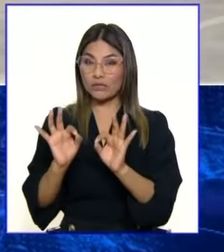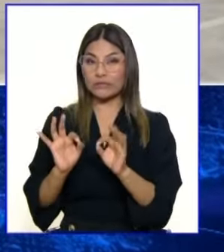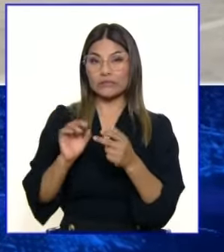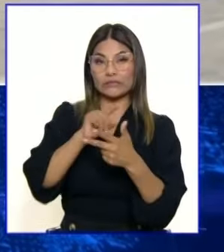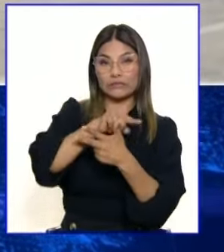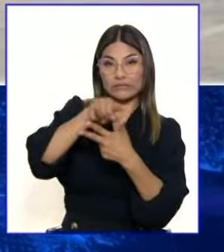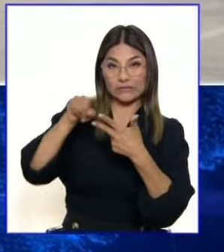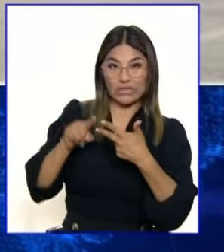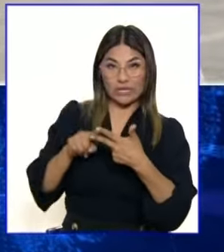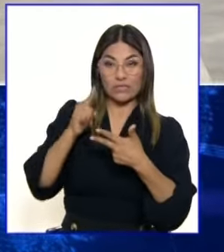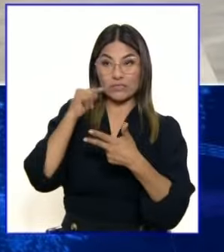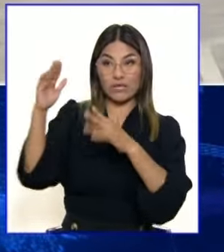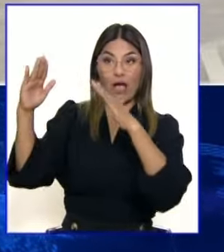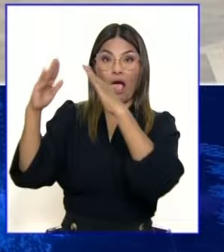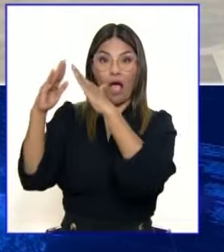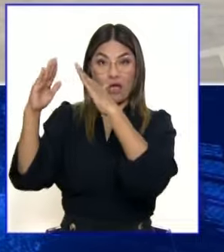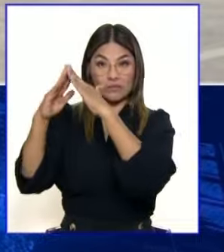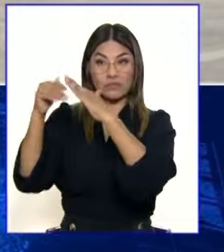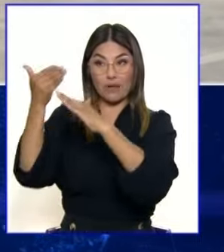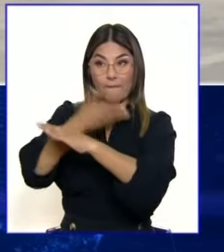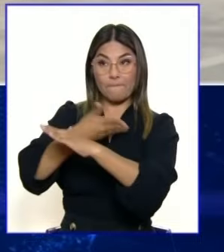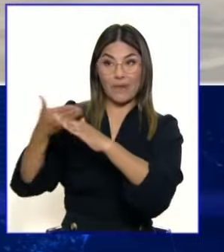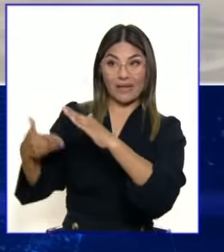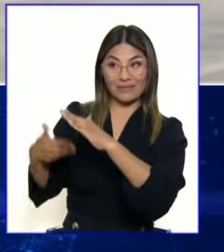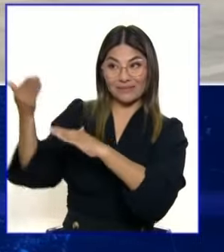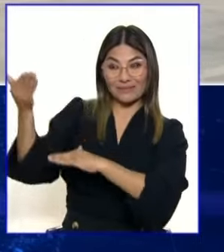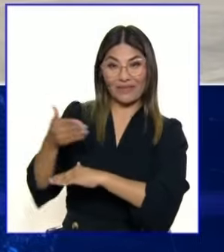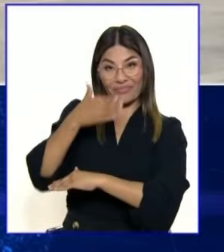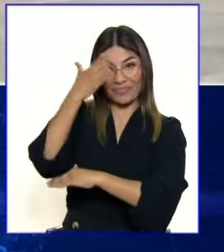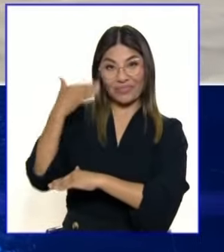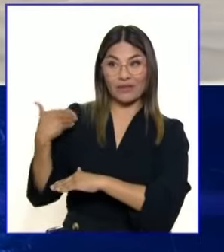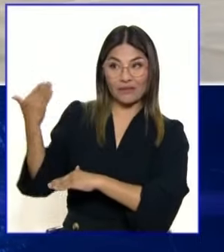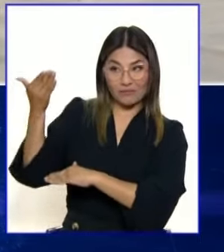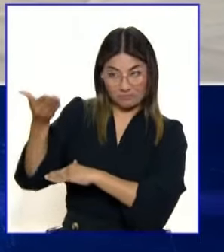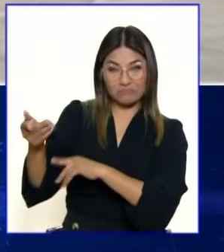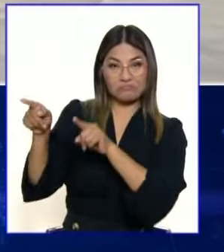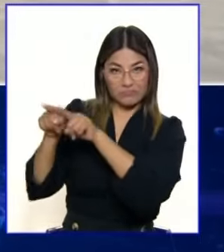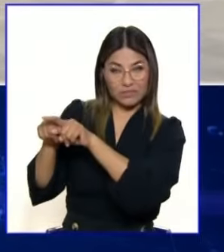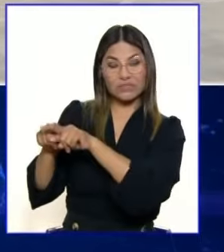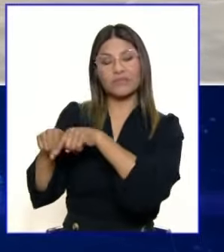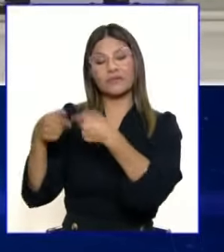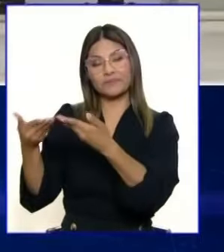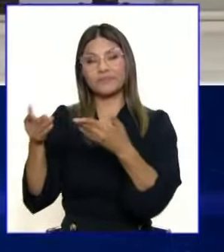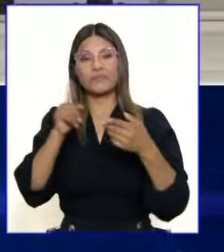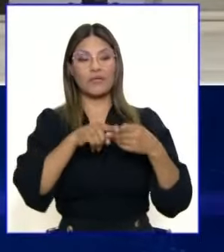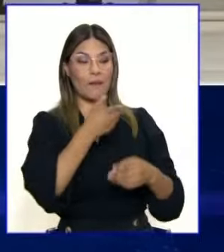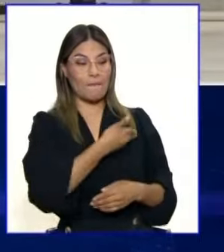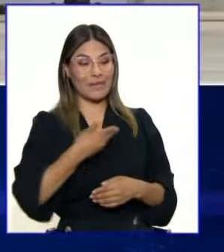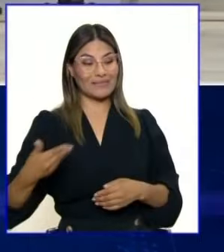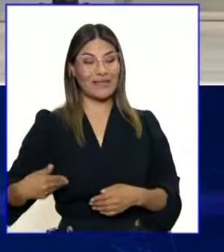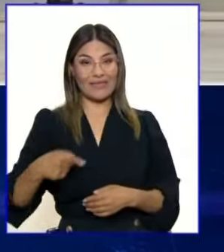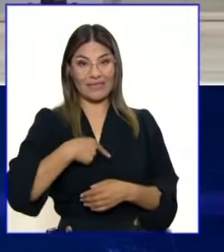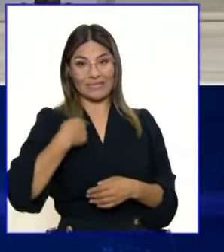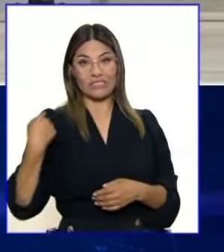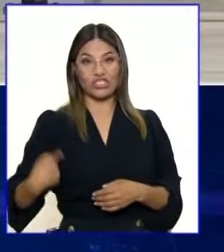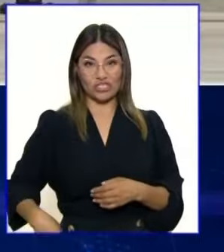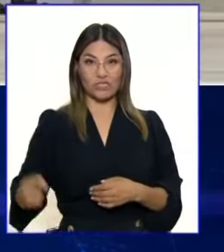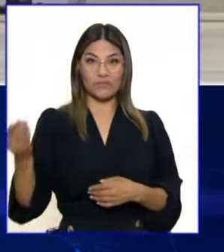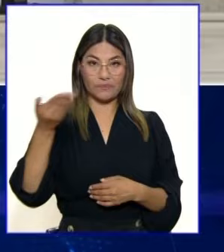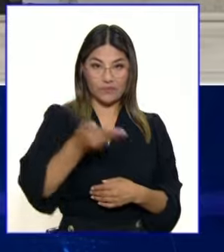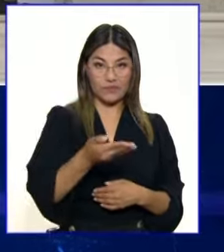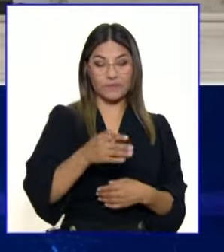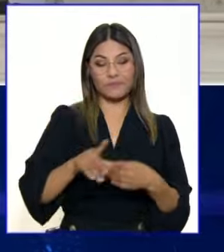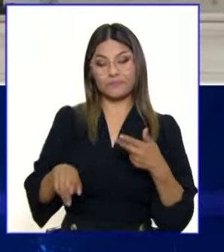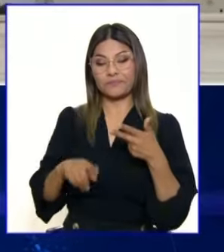puntos. Uno, Palacio de Gobierno, con la presencia de la señora Dina Boluarte. También estará el presidente chino Xi Jinping.